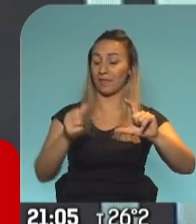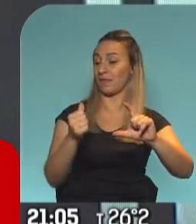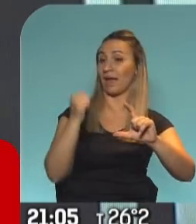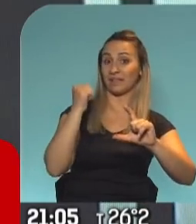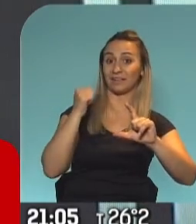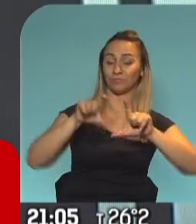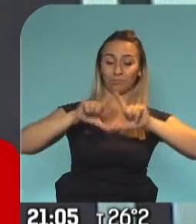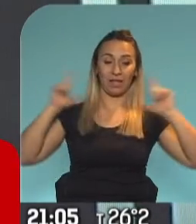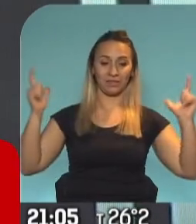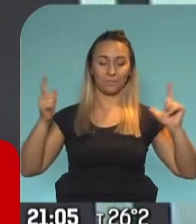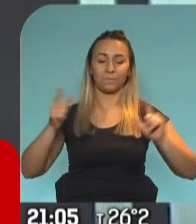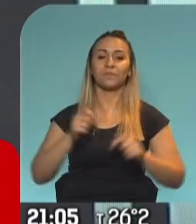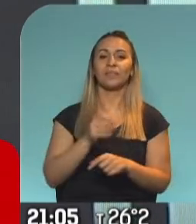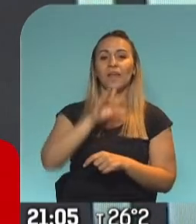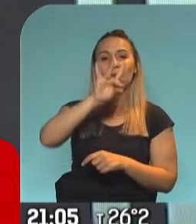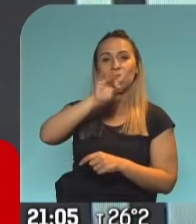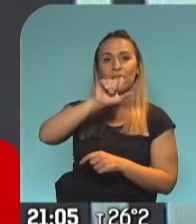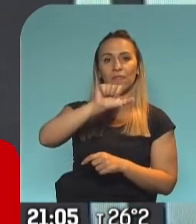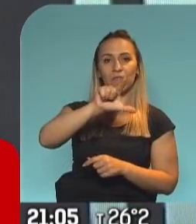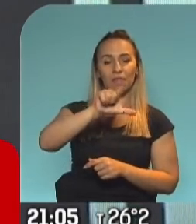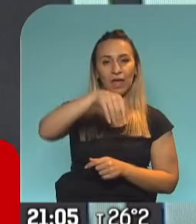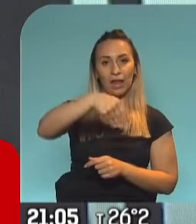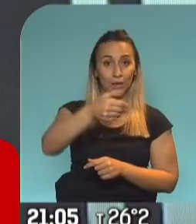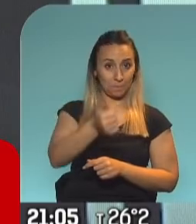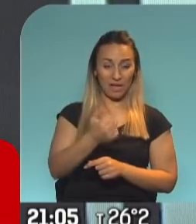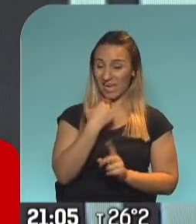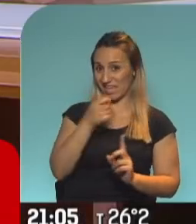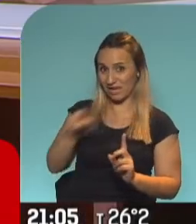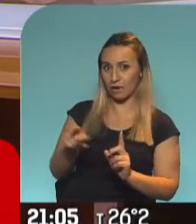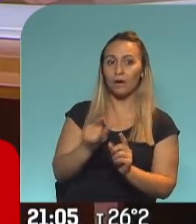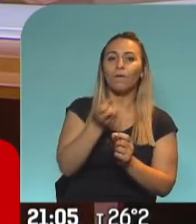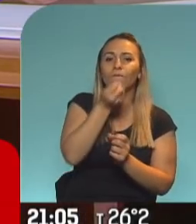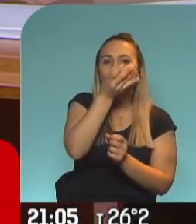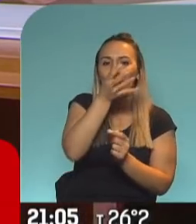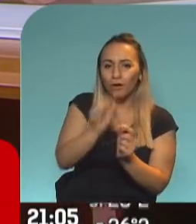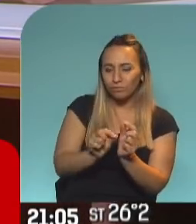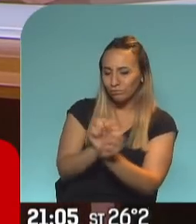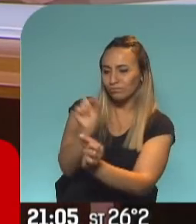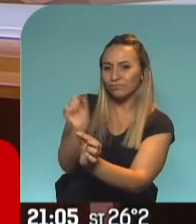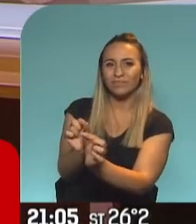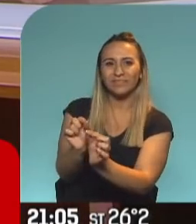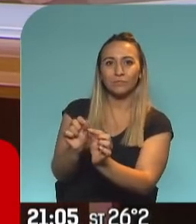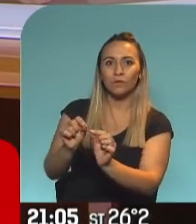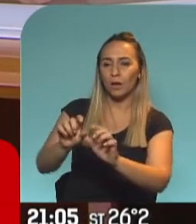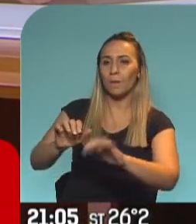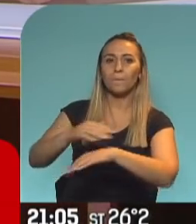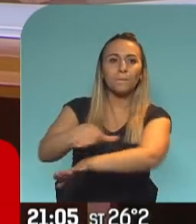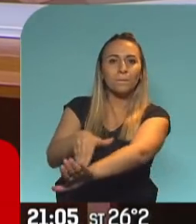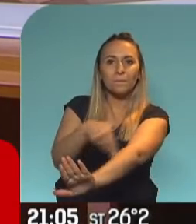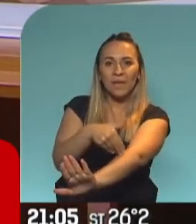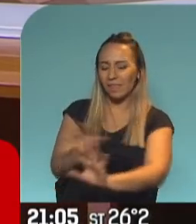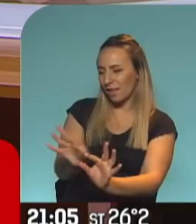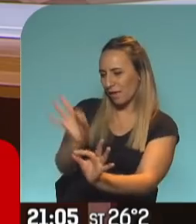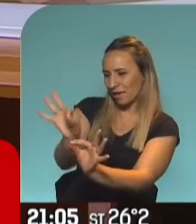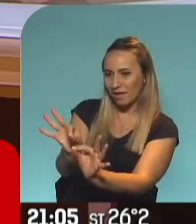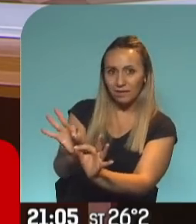de Dalma, poniendo una margarita en la media de Diego Armando Maradona. Dalma hoy escribió una carta